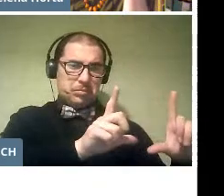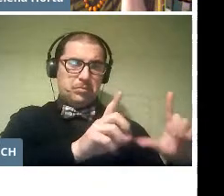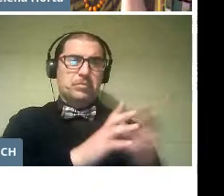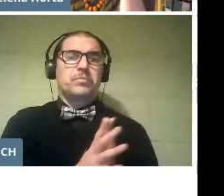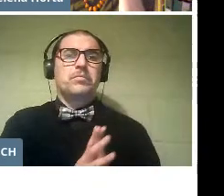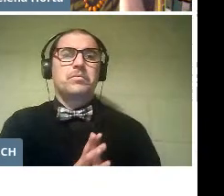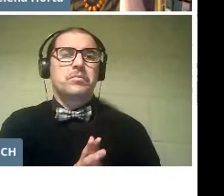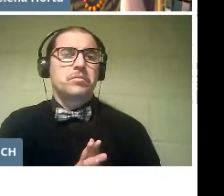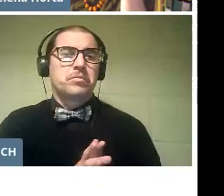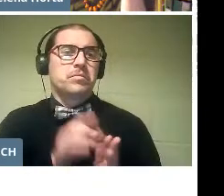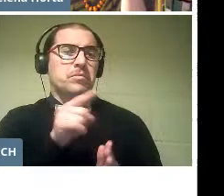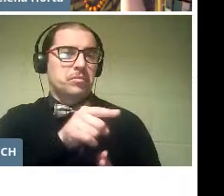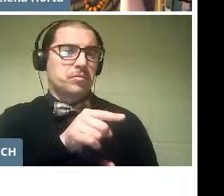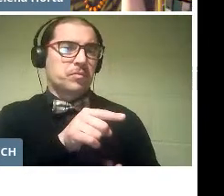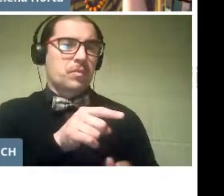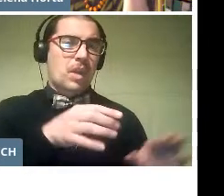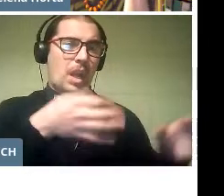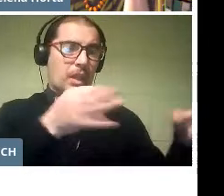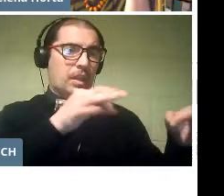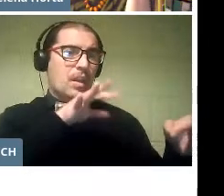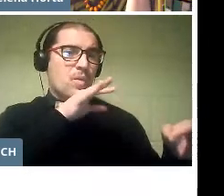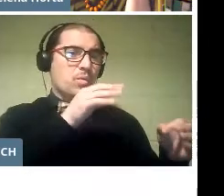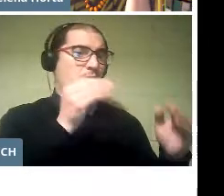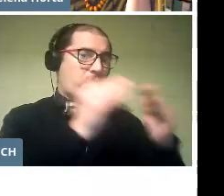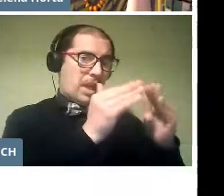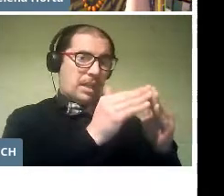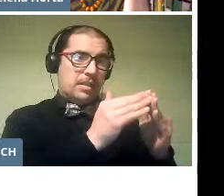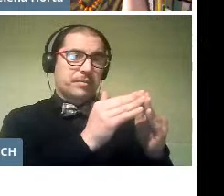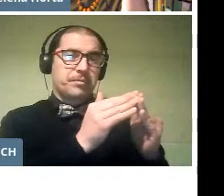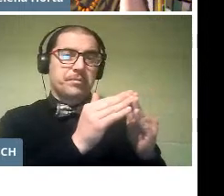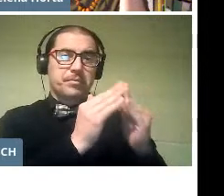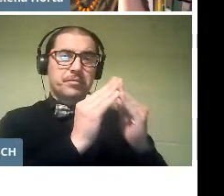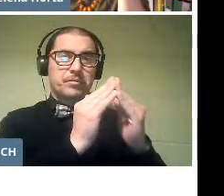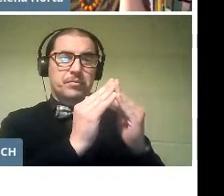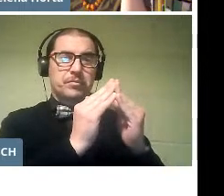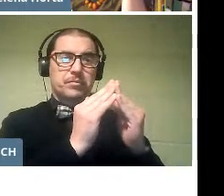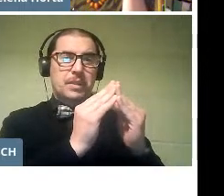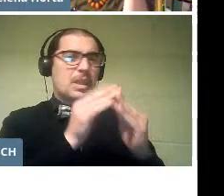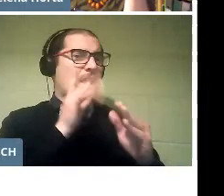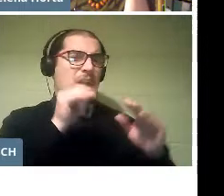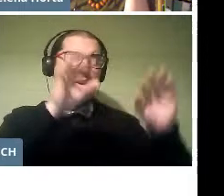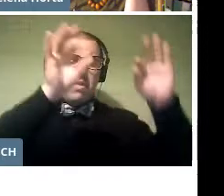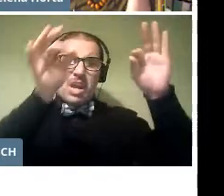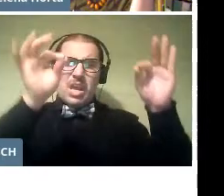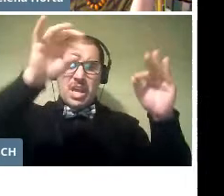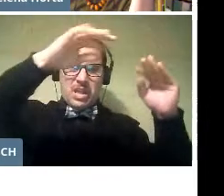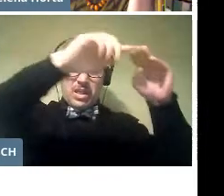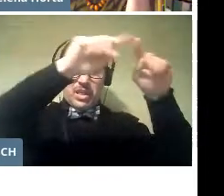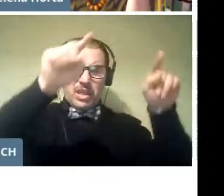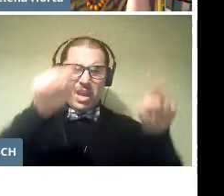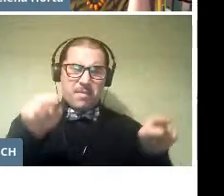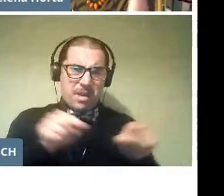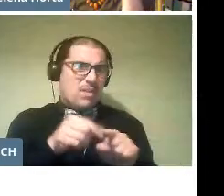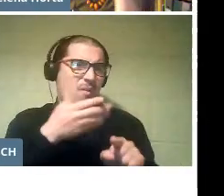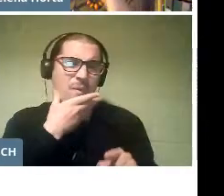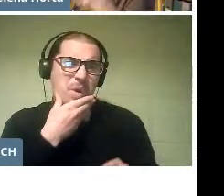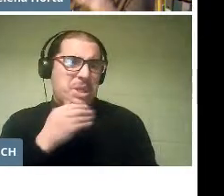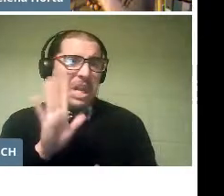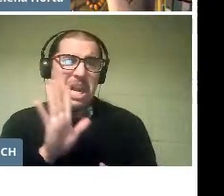además no presentan ningún tipo de terminación más sofisticada,